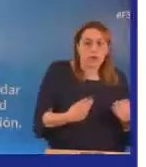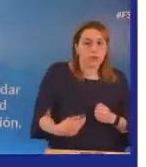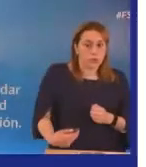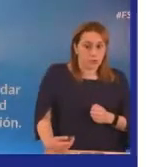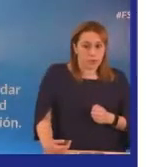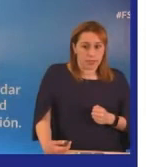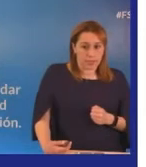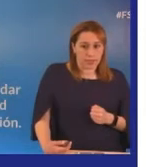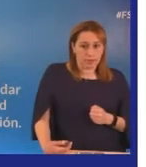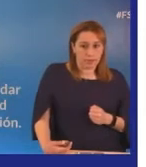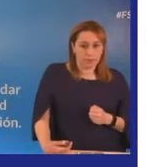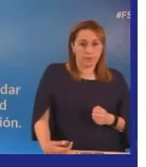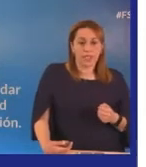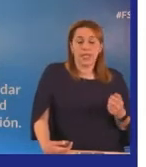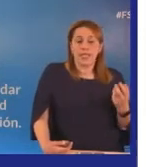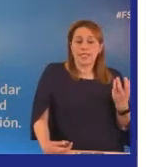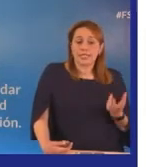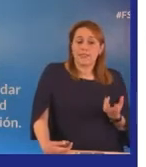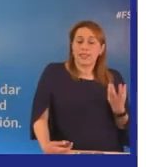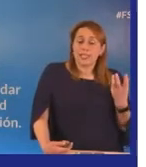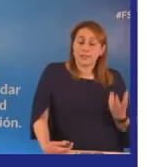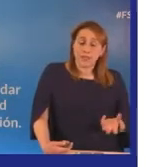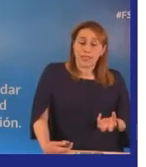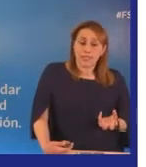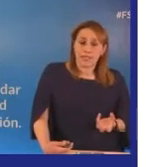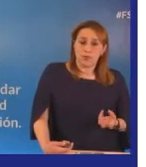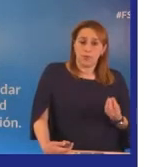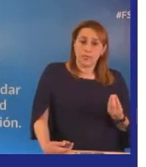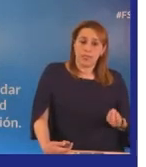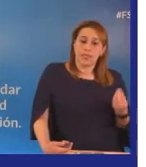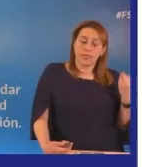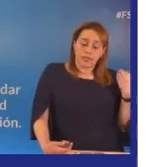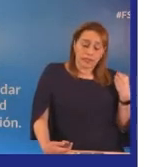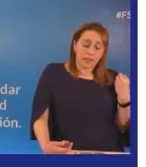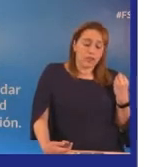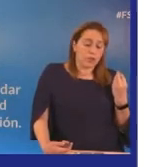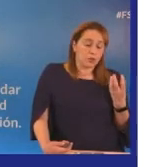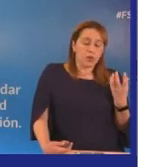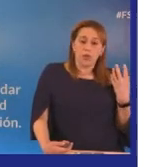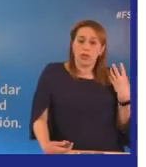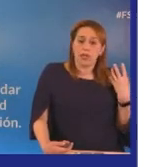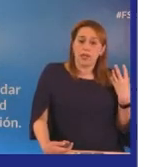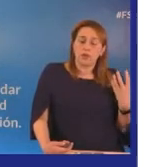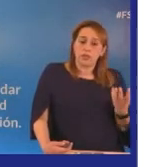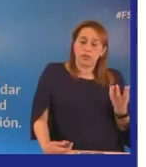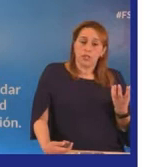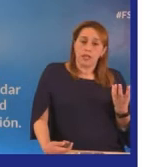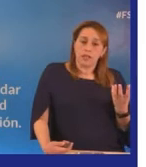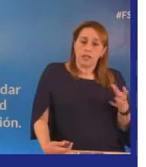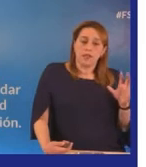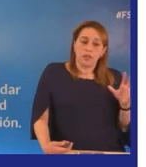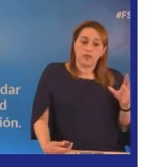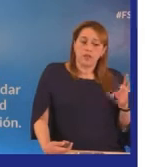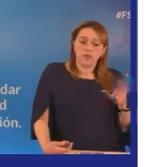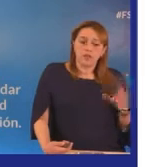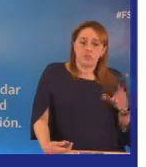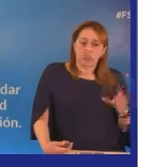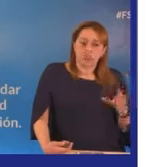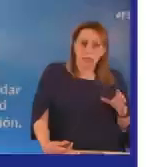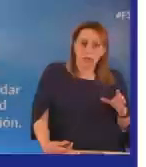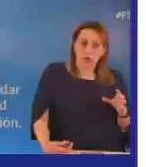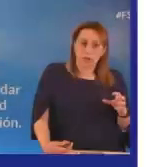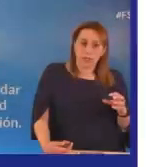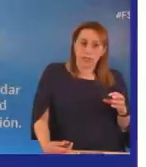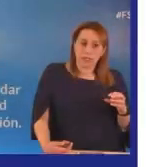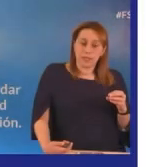afectar algo en nuestro paciente. Las actividades físicas en un paciente que tiene deterioro, o sea, en una fase